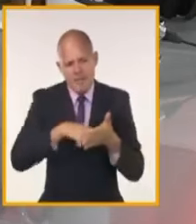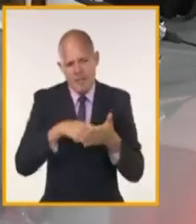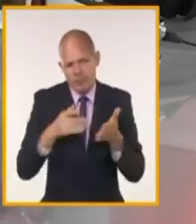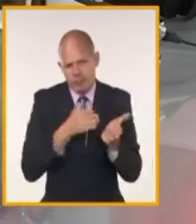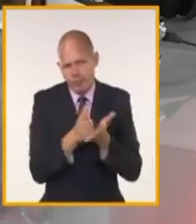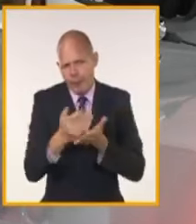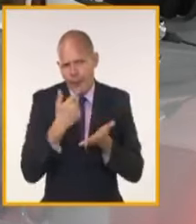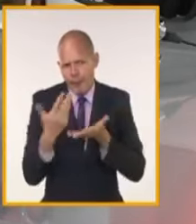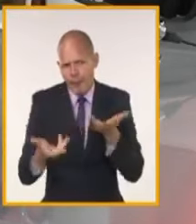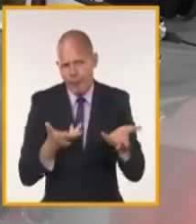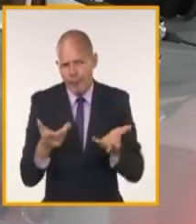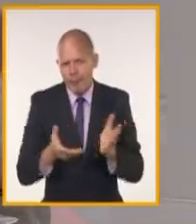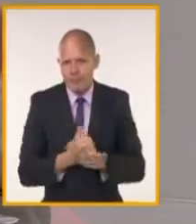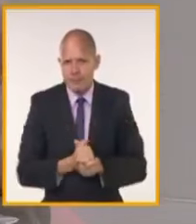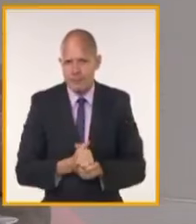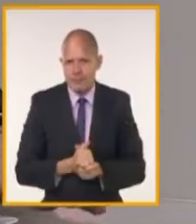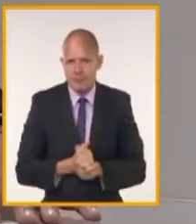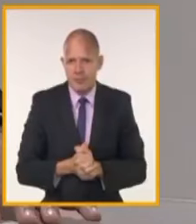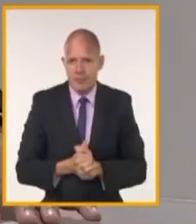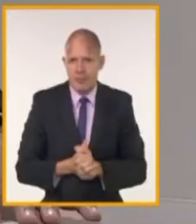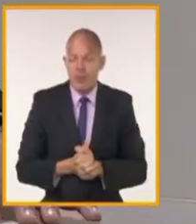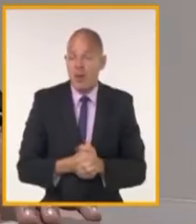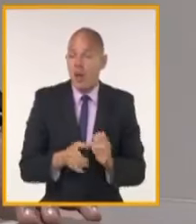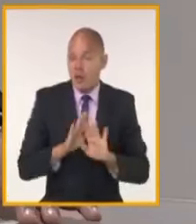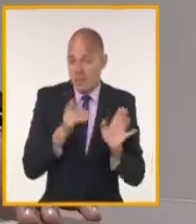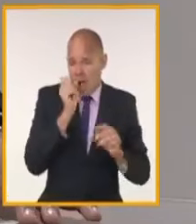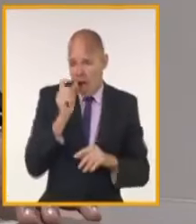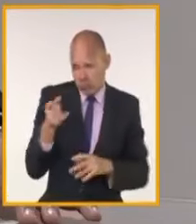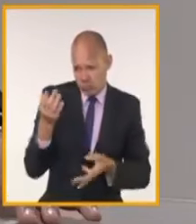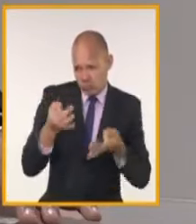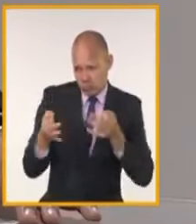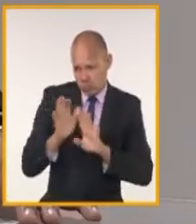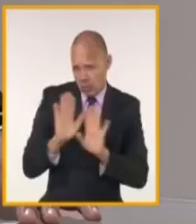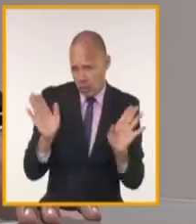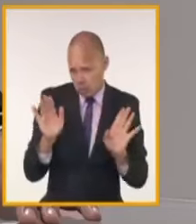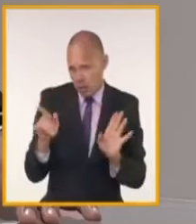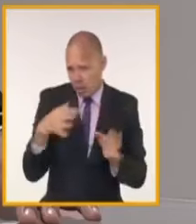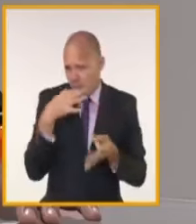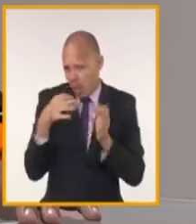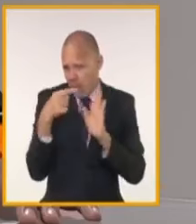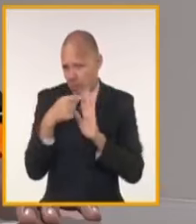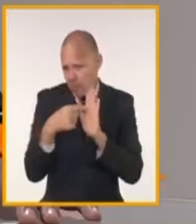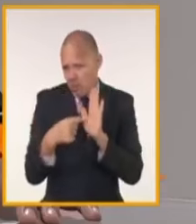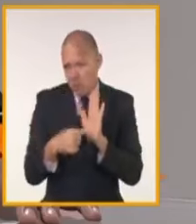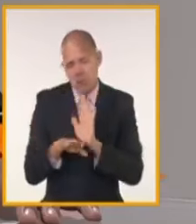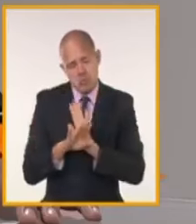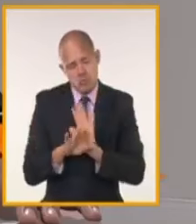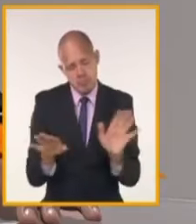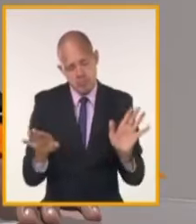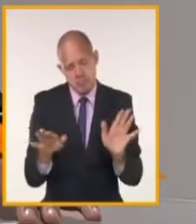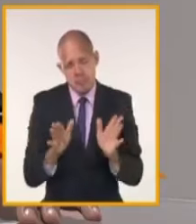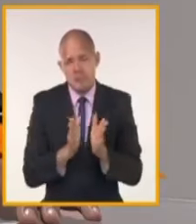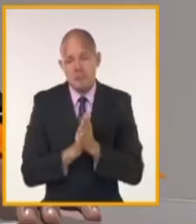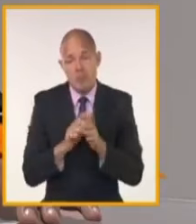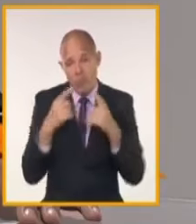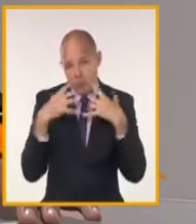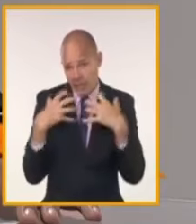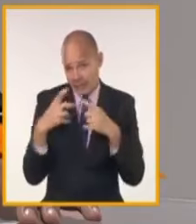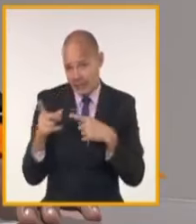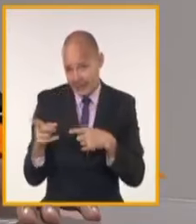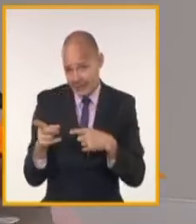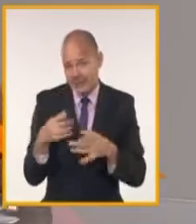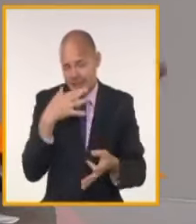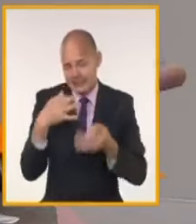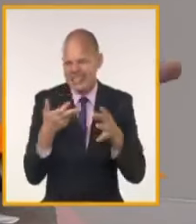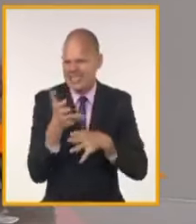la Sí ya ya el ministro Vicente adelantó un grupo de de informaciones importantes de las energías